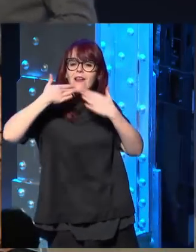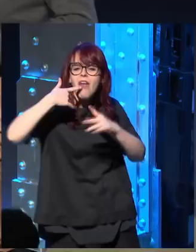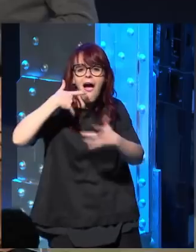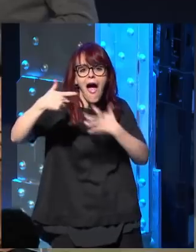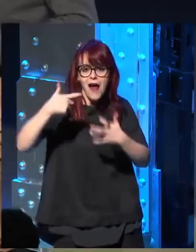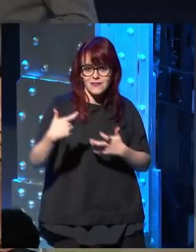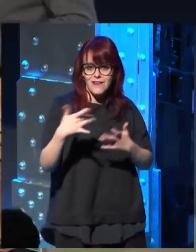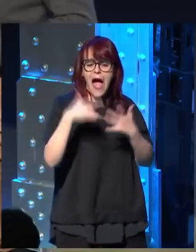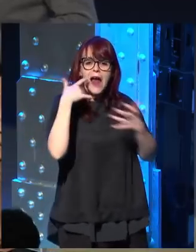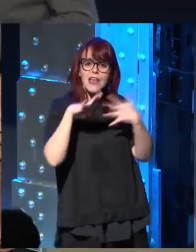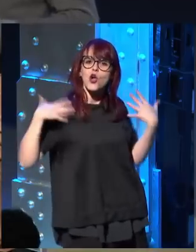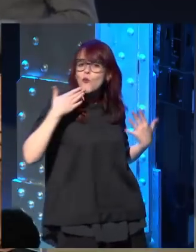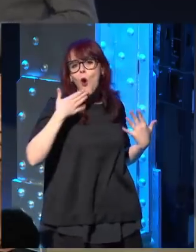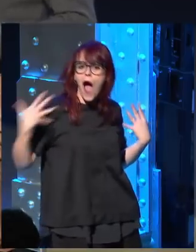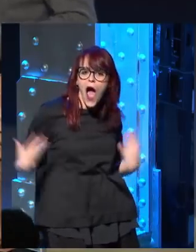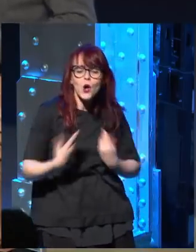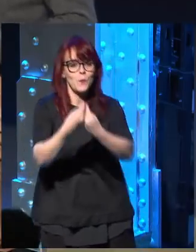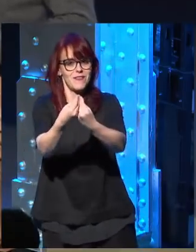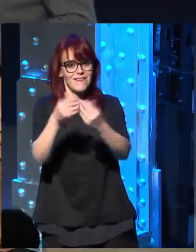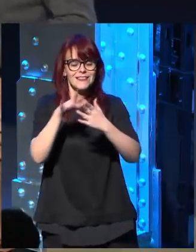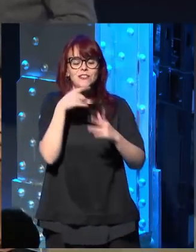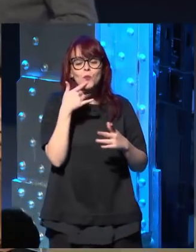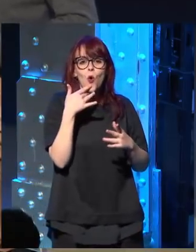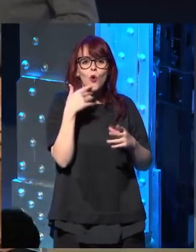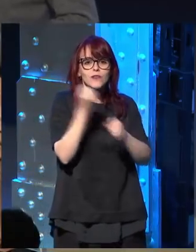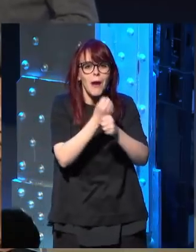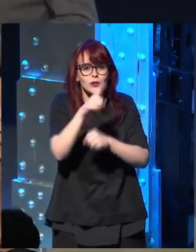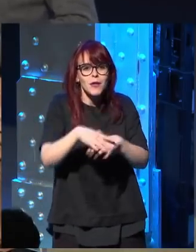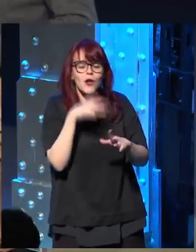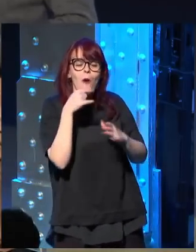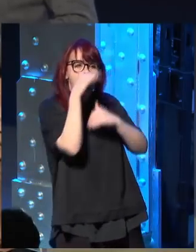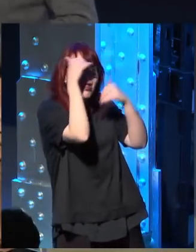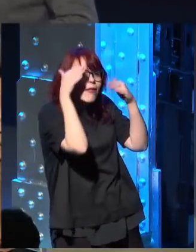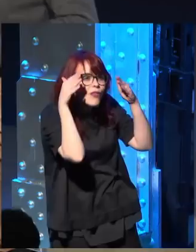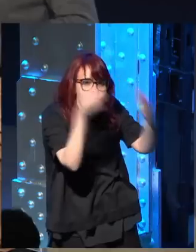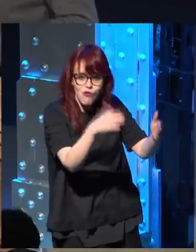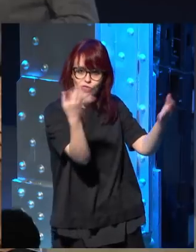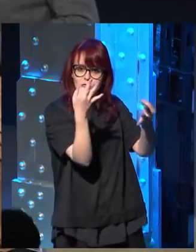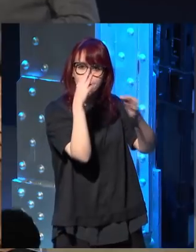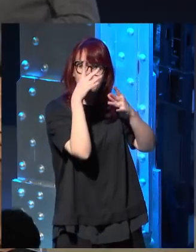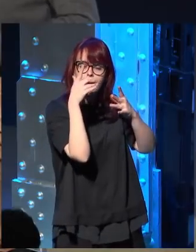para consolarte o para acompañarte, que te sirve como tarea y como trabajo, ¿no? Es una cosa que